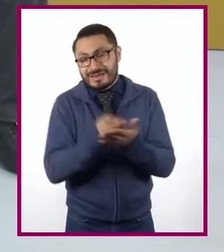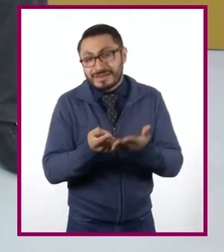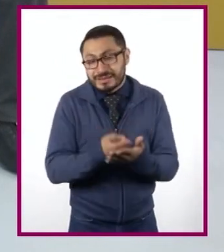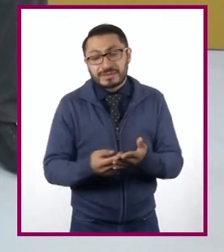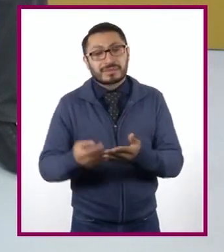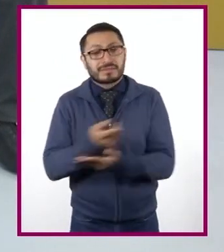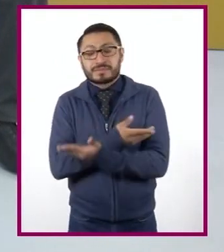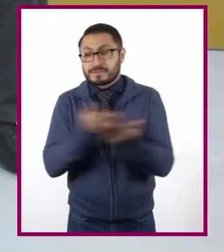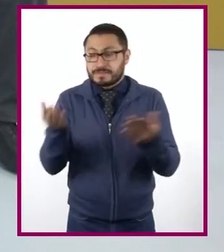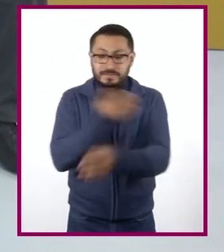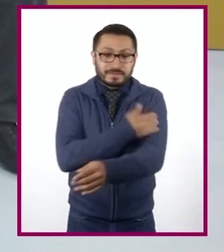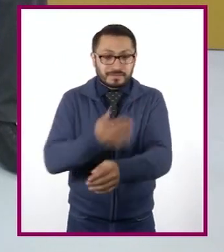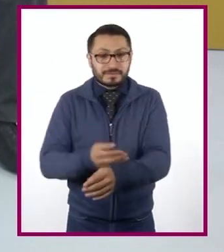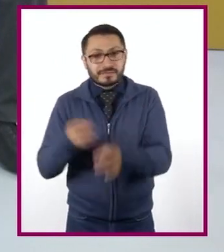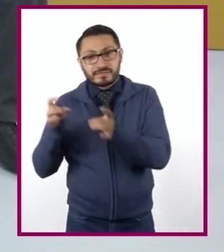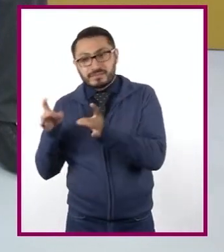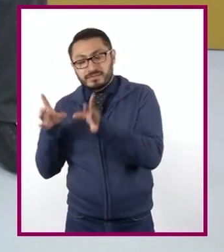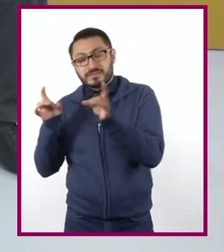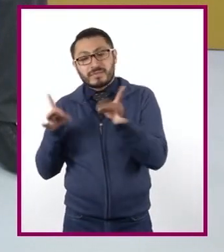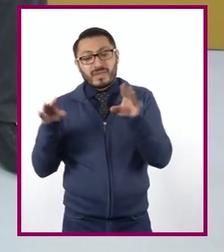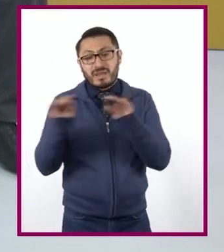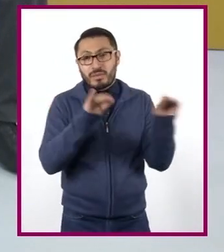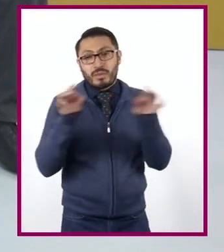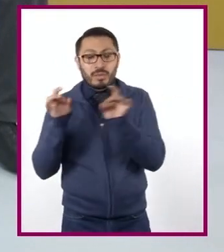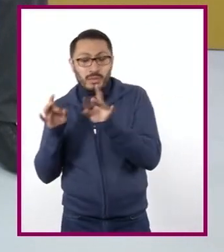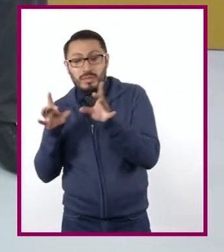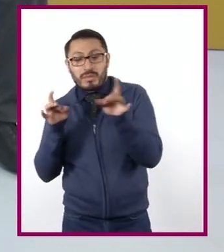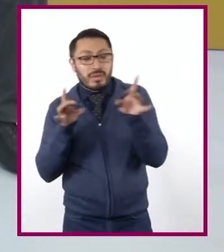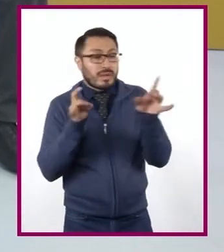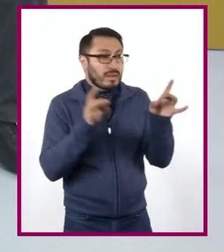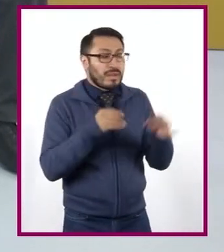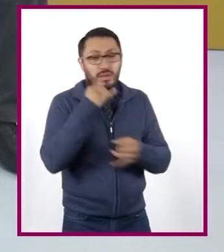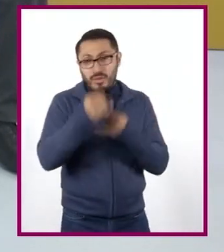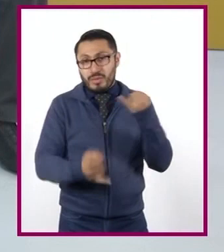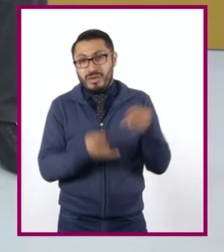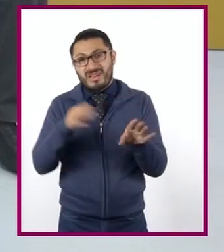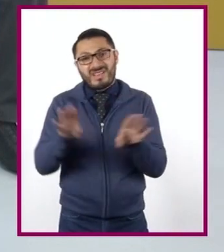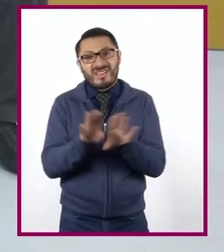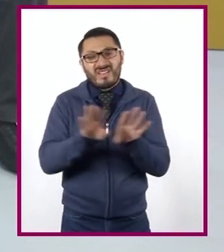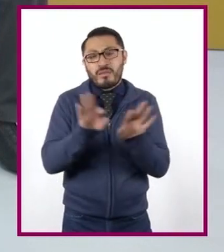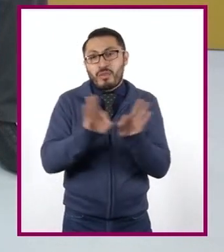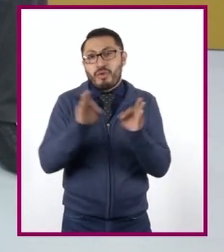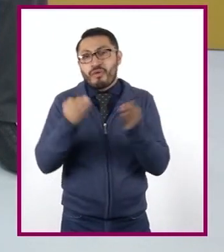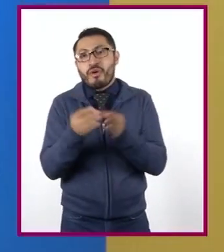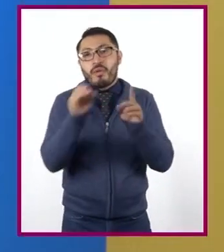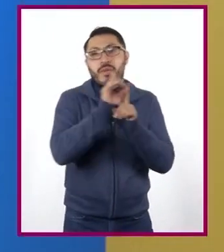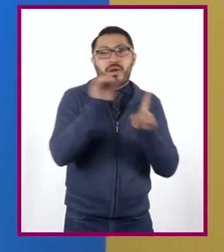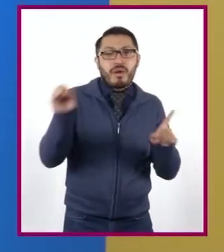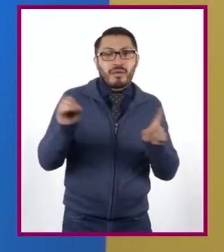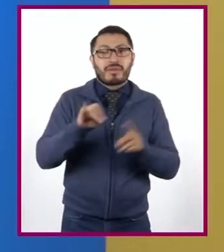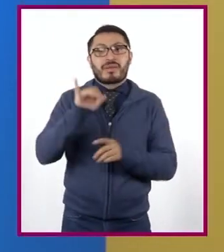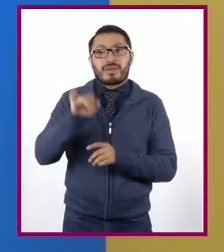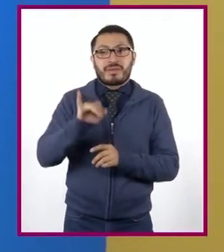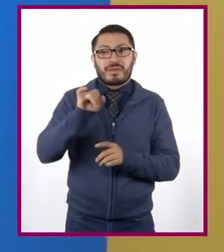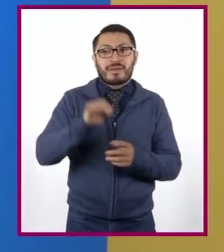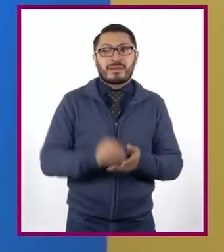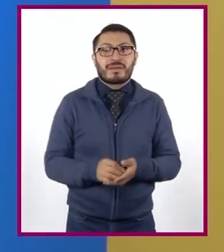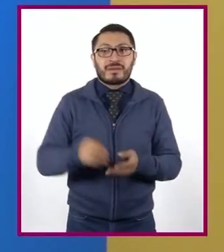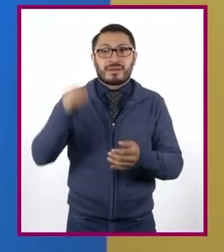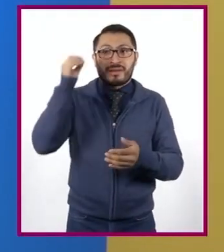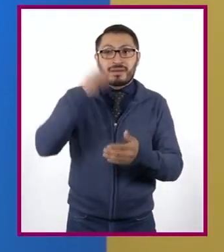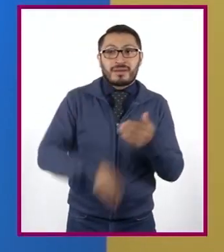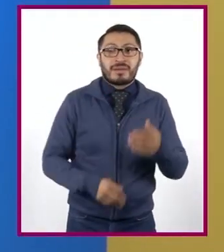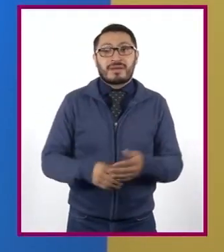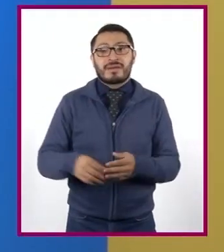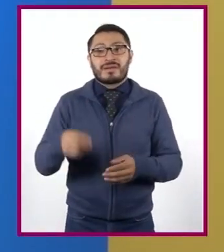movimientos marcando con flechas que indican las jugadas y las estrategias a seguir. Muy bien. Para